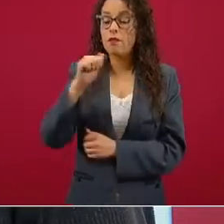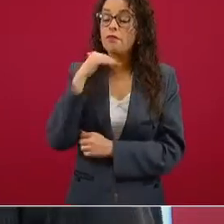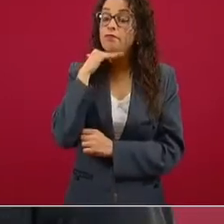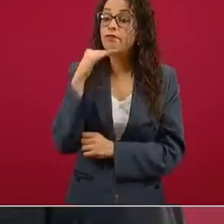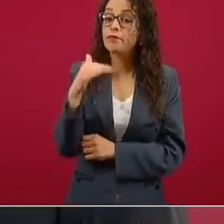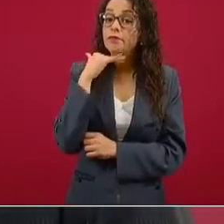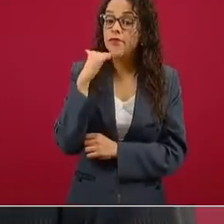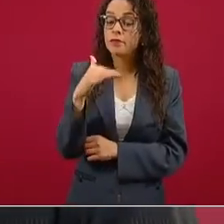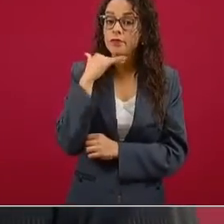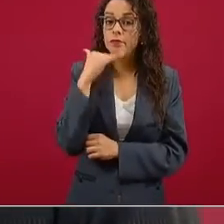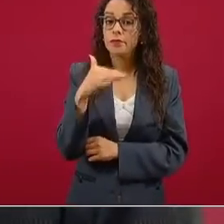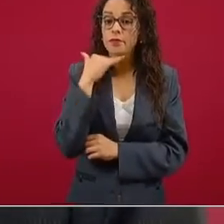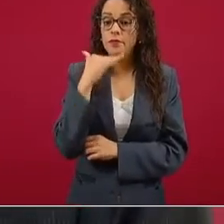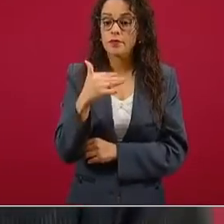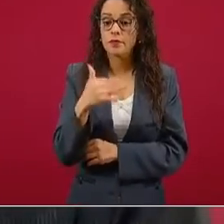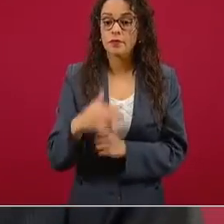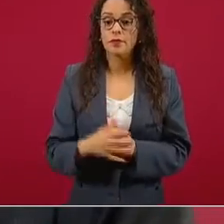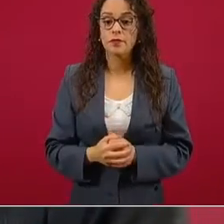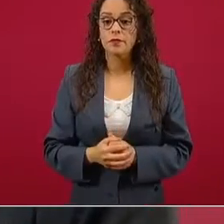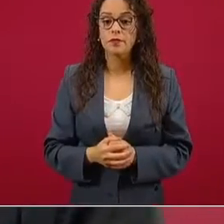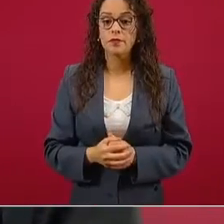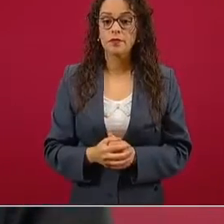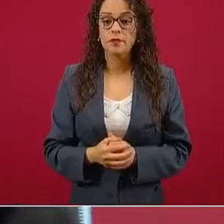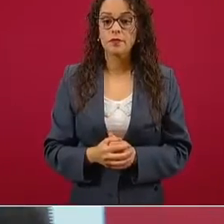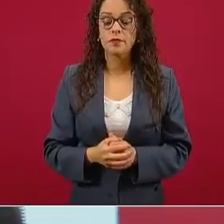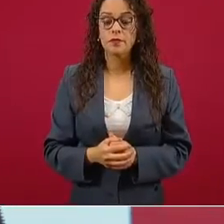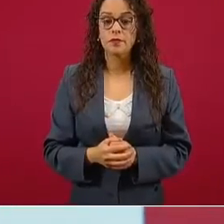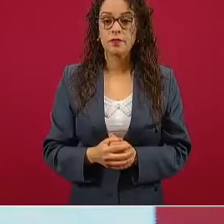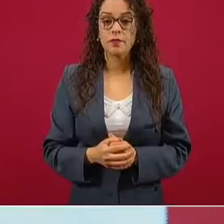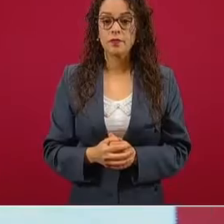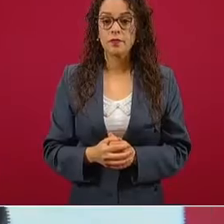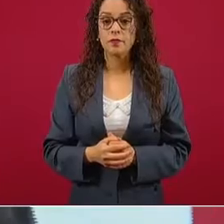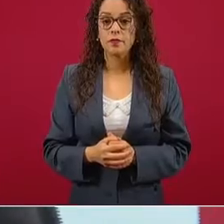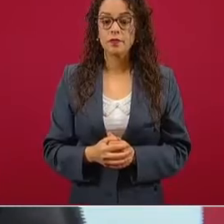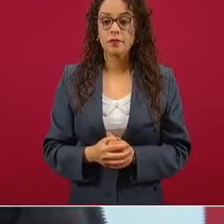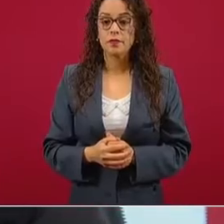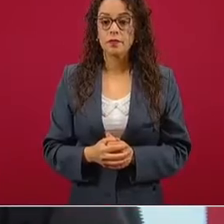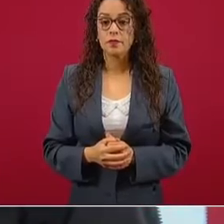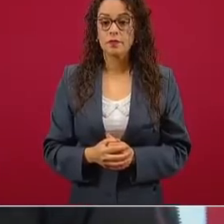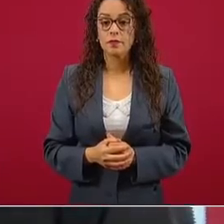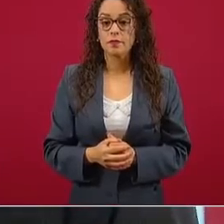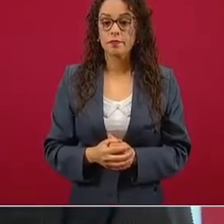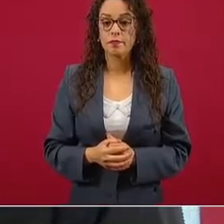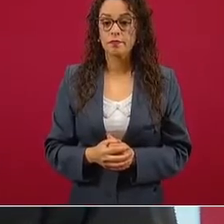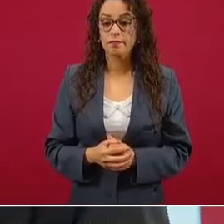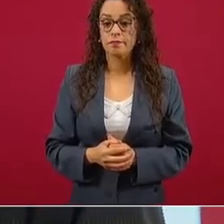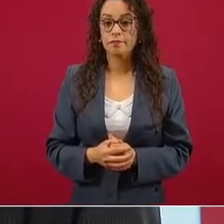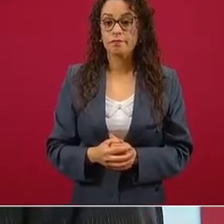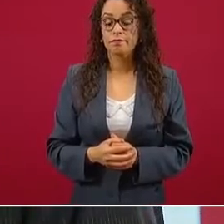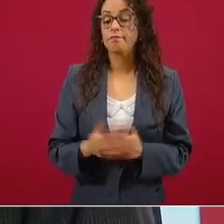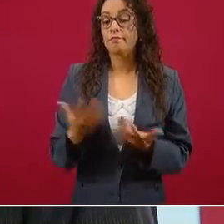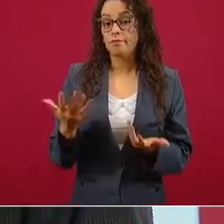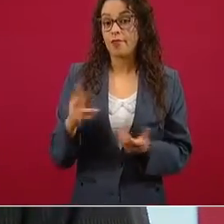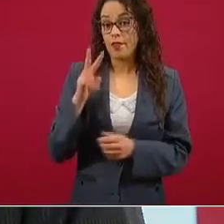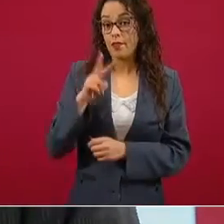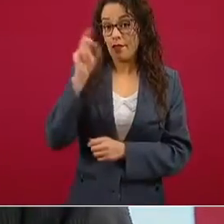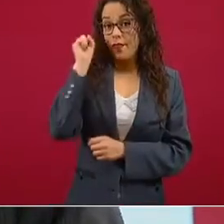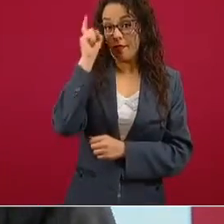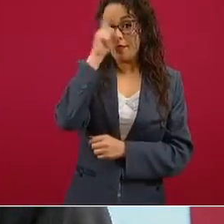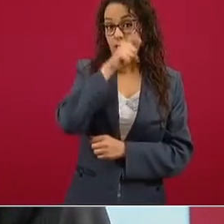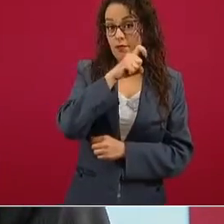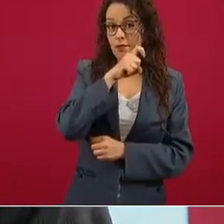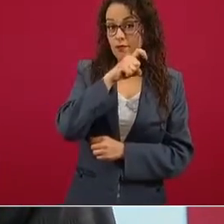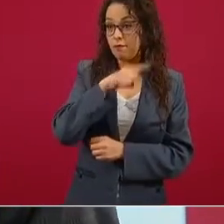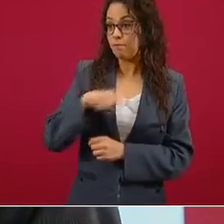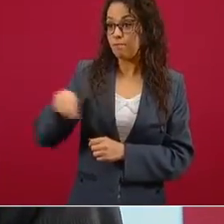y esto no deja de tener resistencias, y hay reacciones,